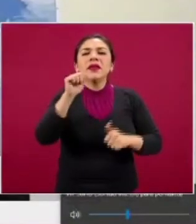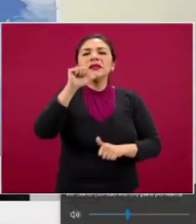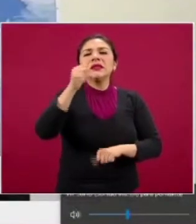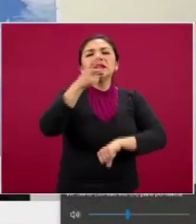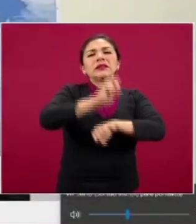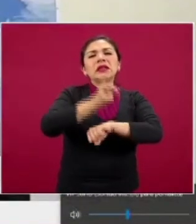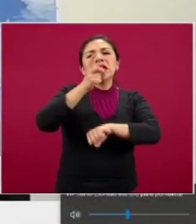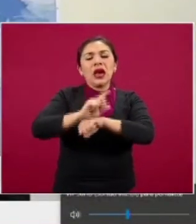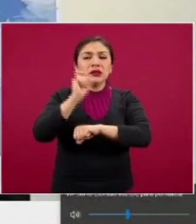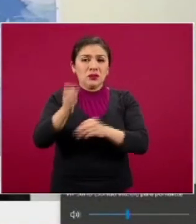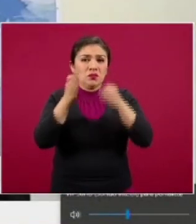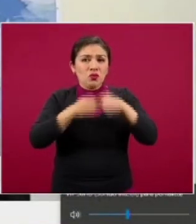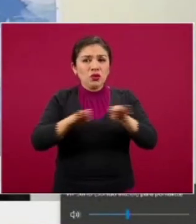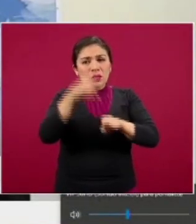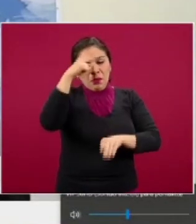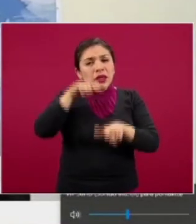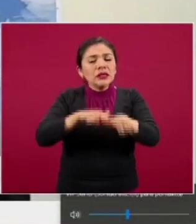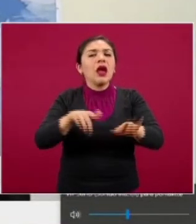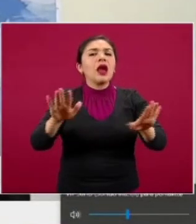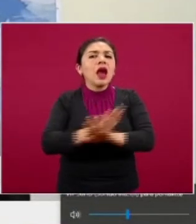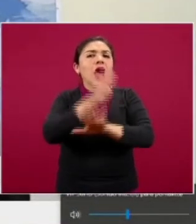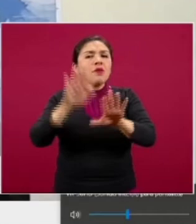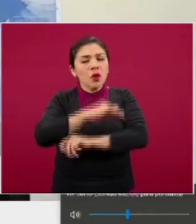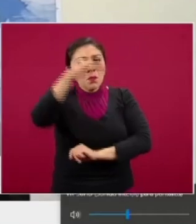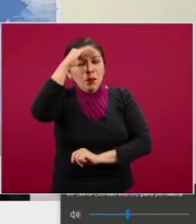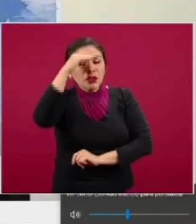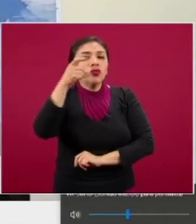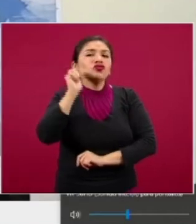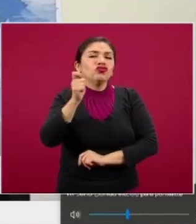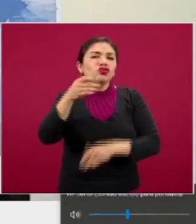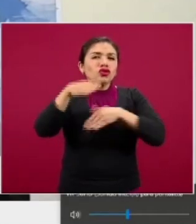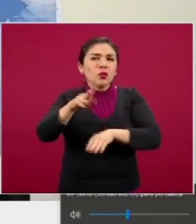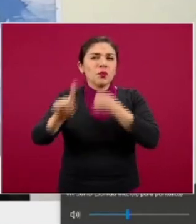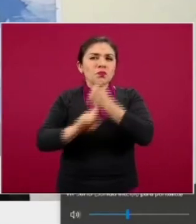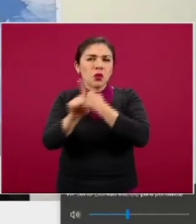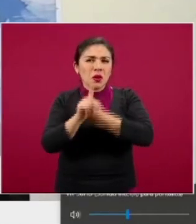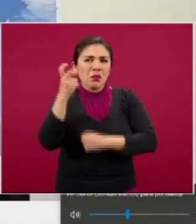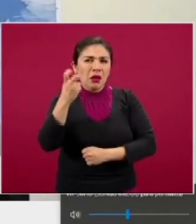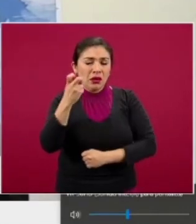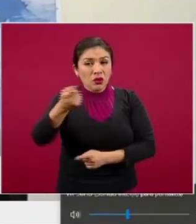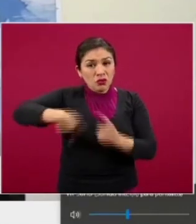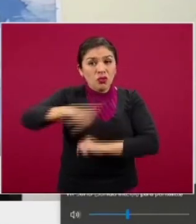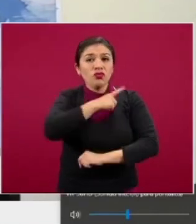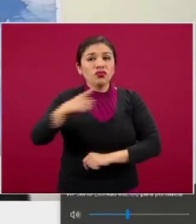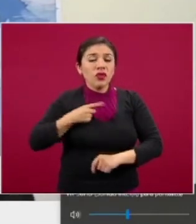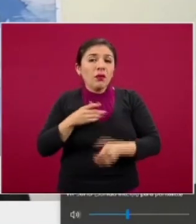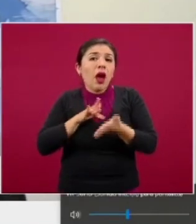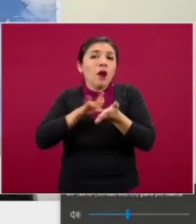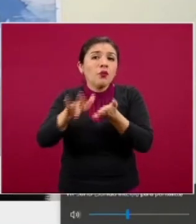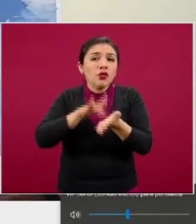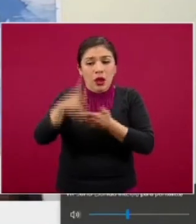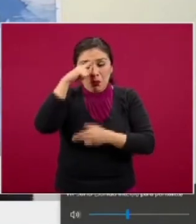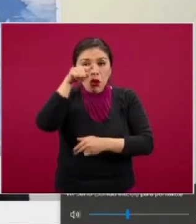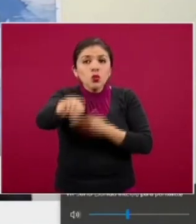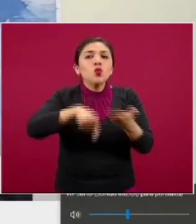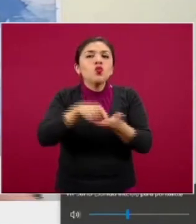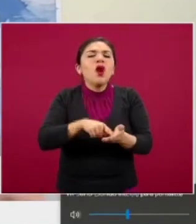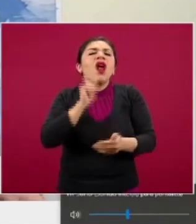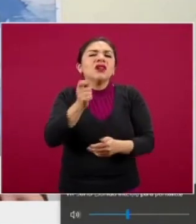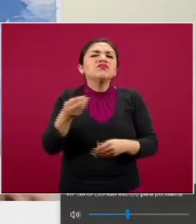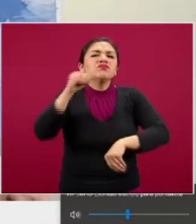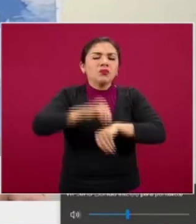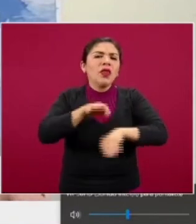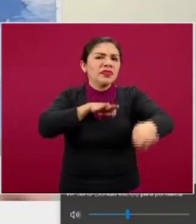cambio de actitud, de conciencia sobre este problema y que todos podamos contribuir desde el espacio que ocupamos, no solamente en